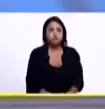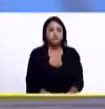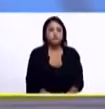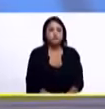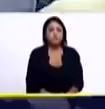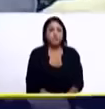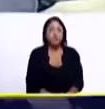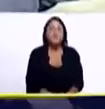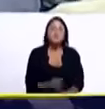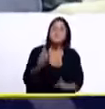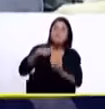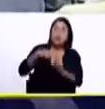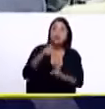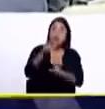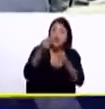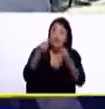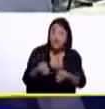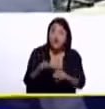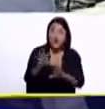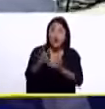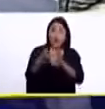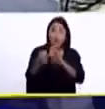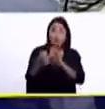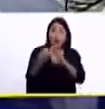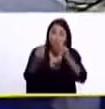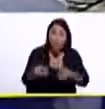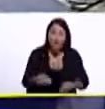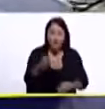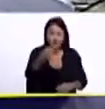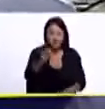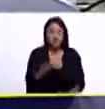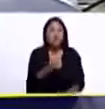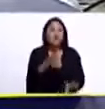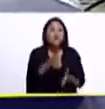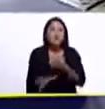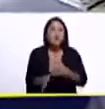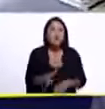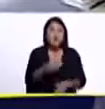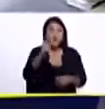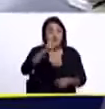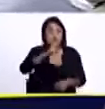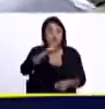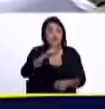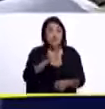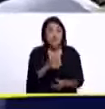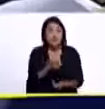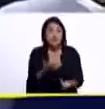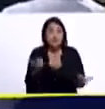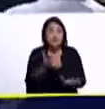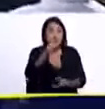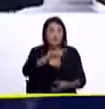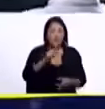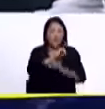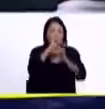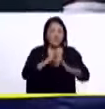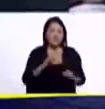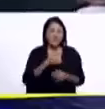gran consenso, sin lugar a dudas, en la necesidad de recuperar el estado de bienestar social que